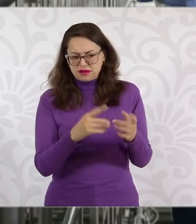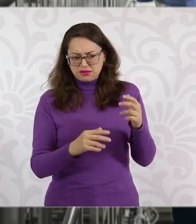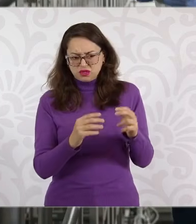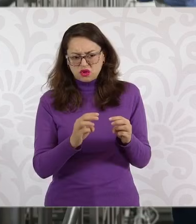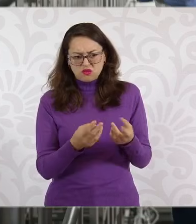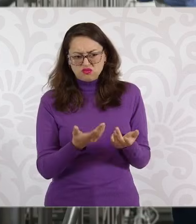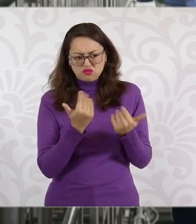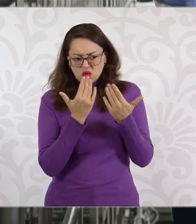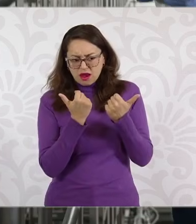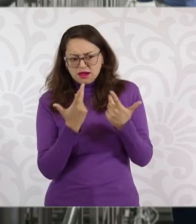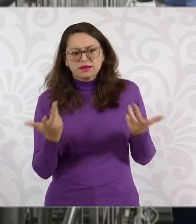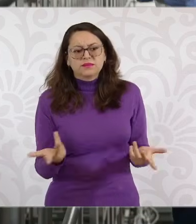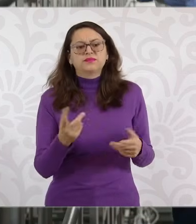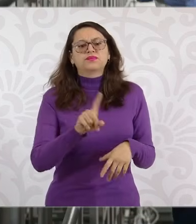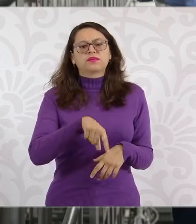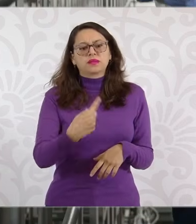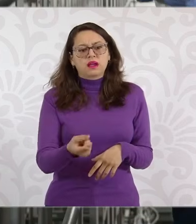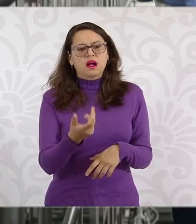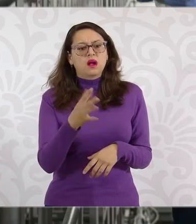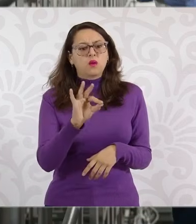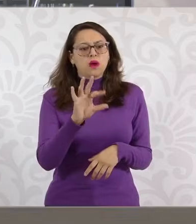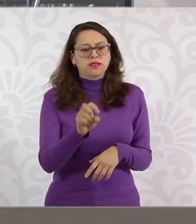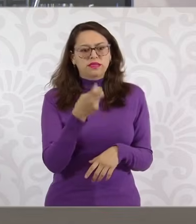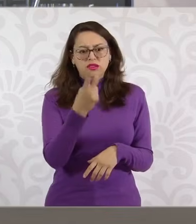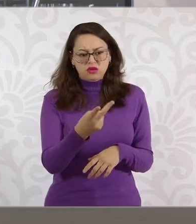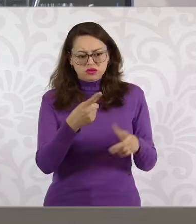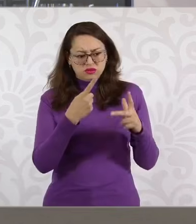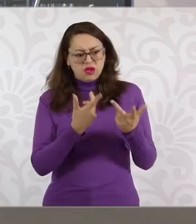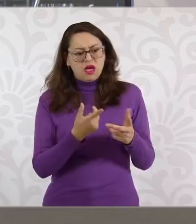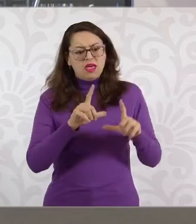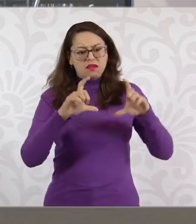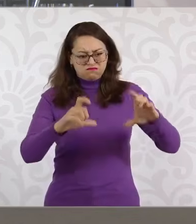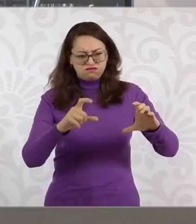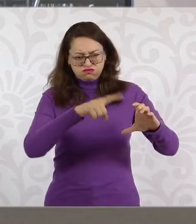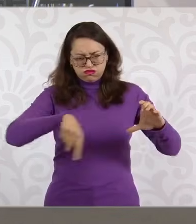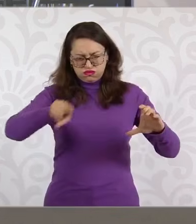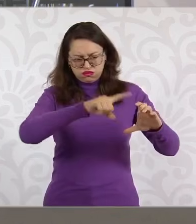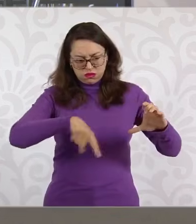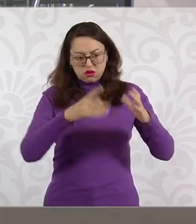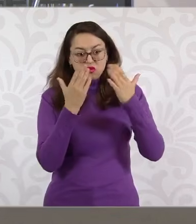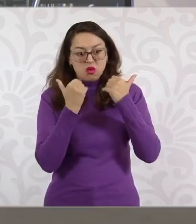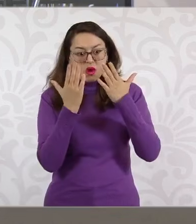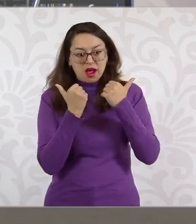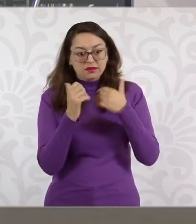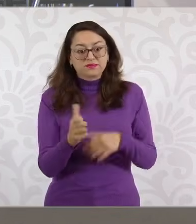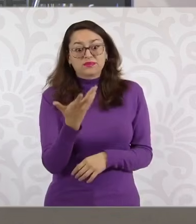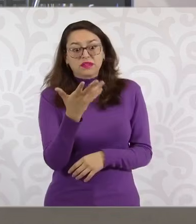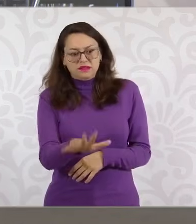medidor, 10 títulos que incumplen con sus pagos. Entonces, el marco de la nueva ley nos